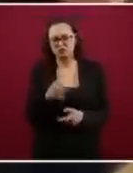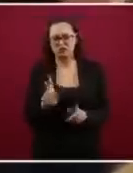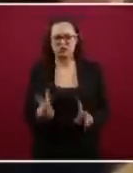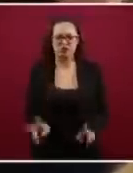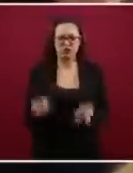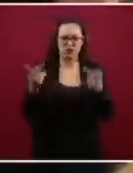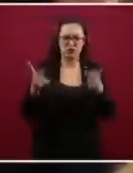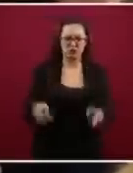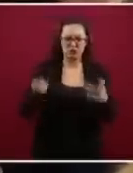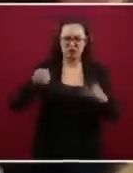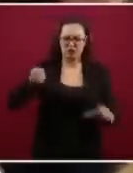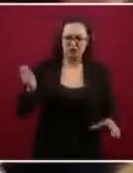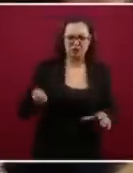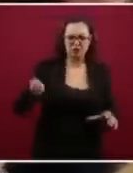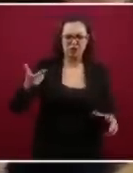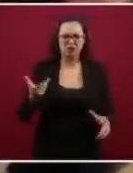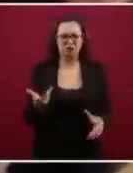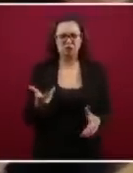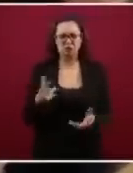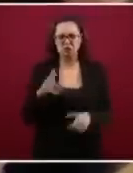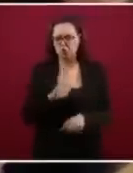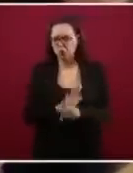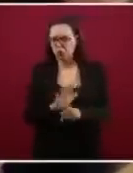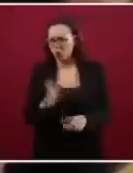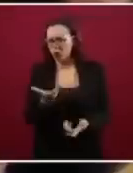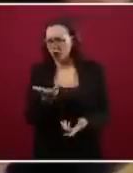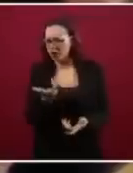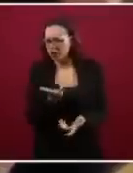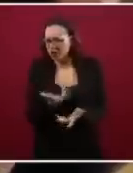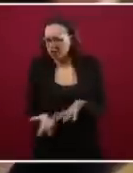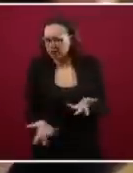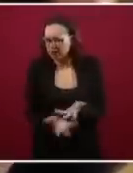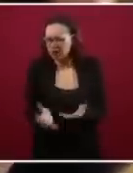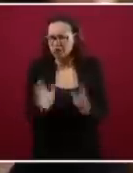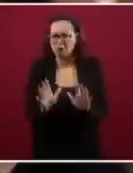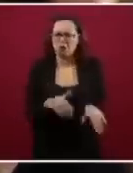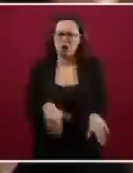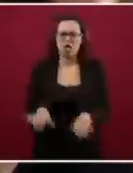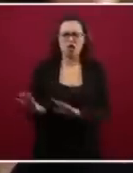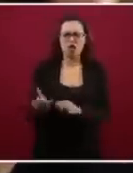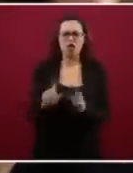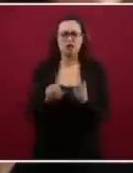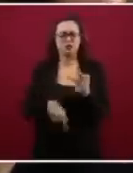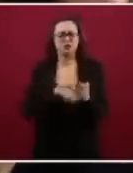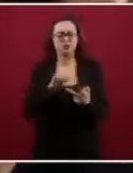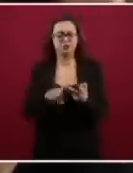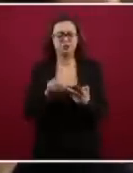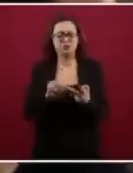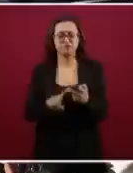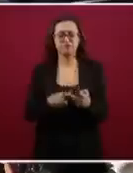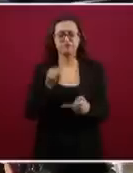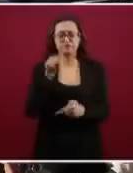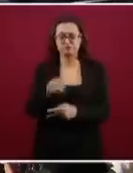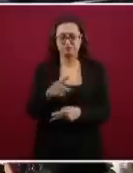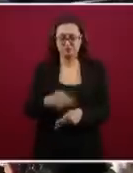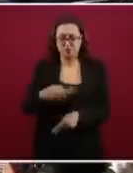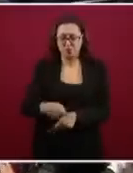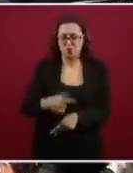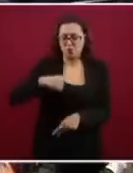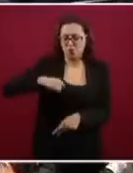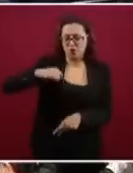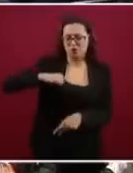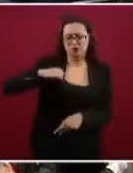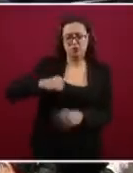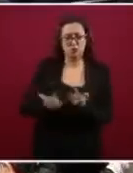de subastas o quedará en el olvido? ¿Qué acciones va a tomar en contra del tráfico del patrimonio